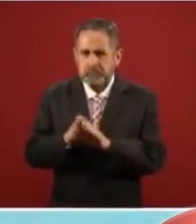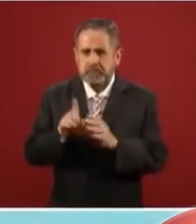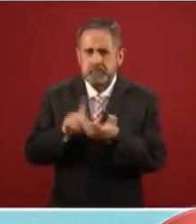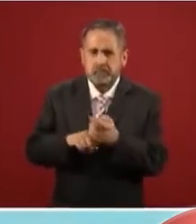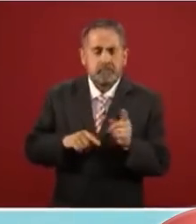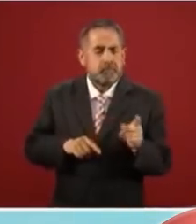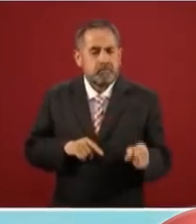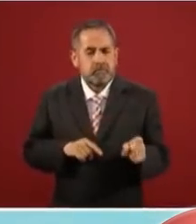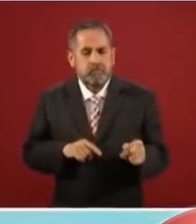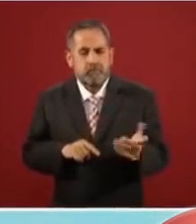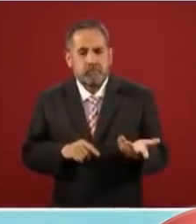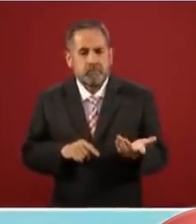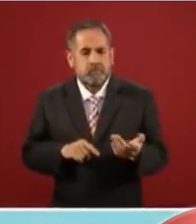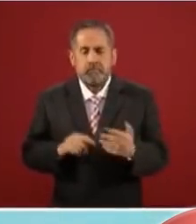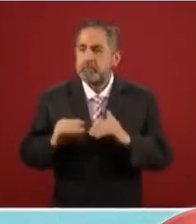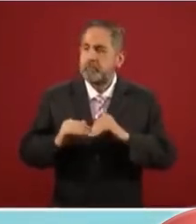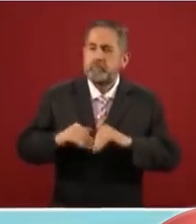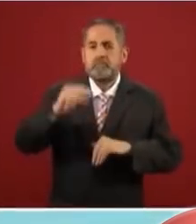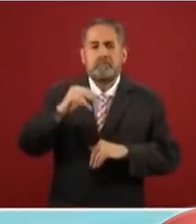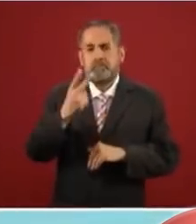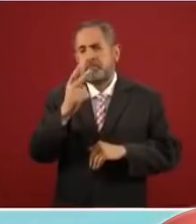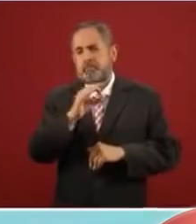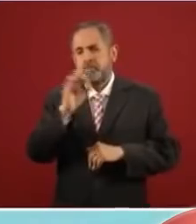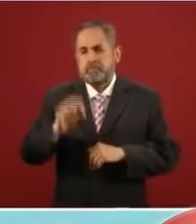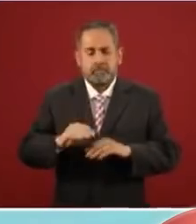crecimiento en promedio del 2%